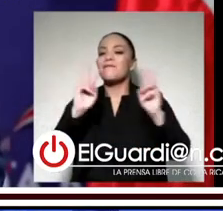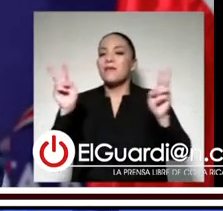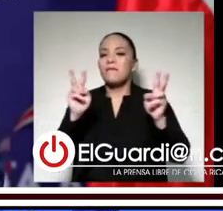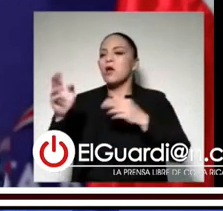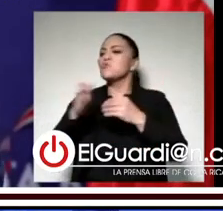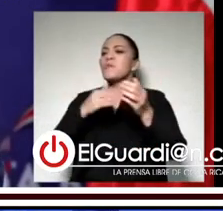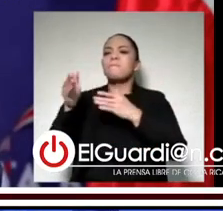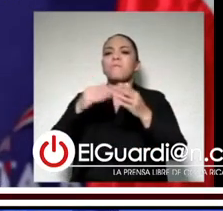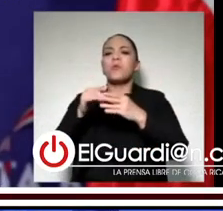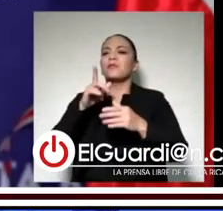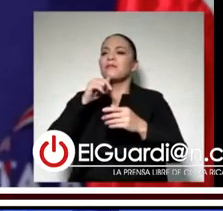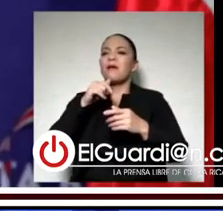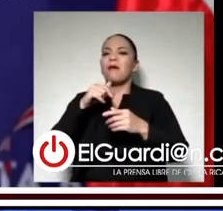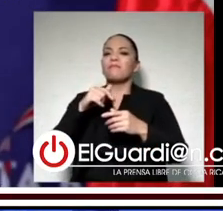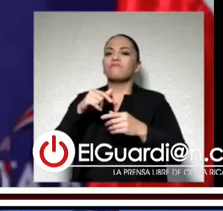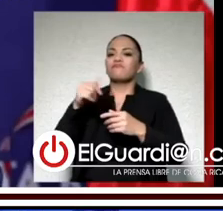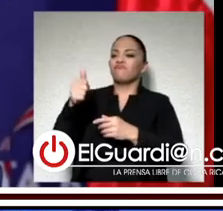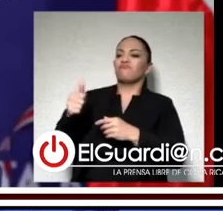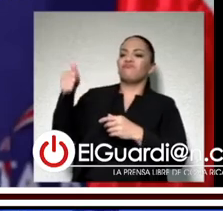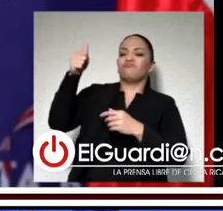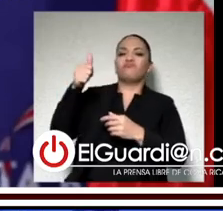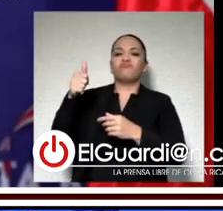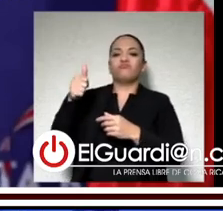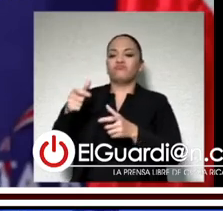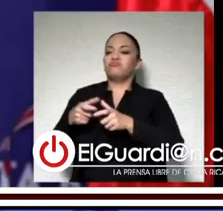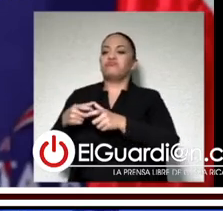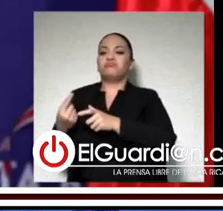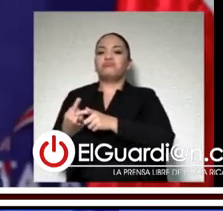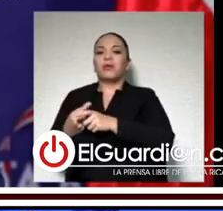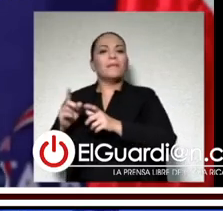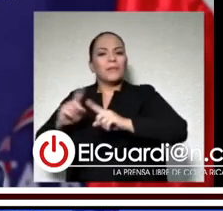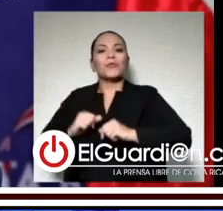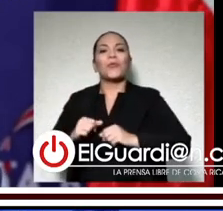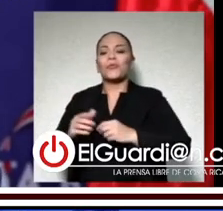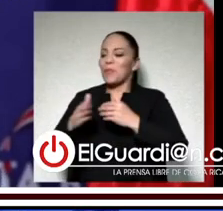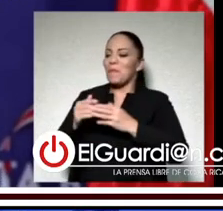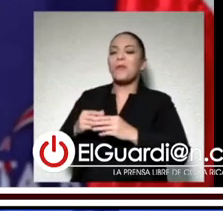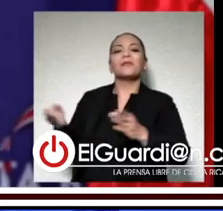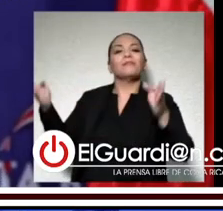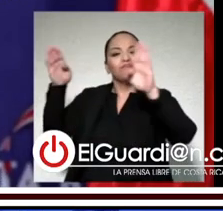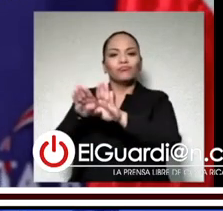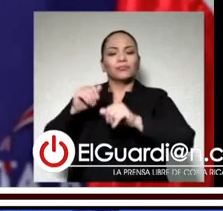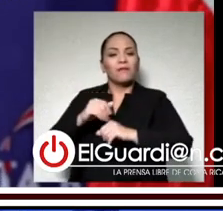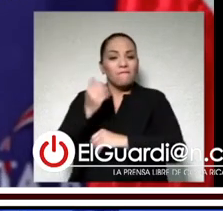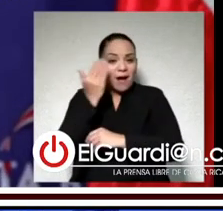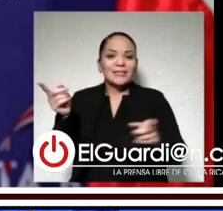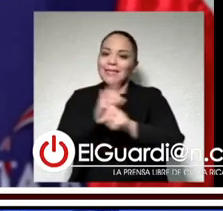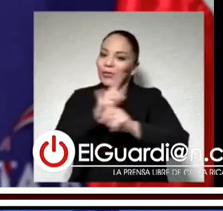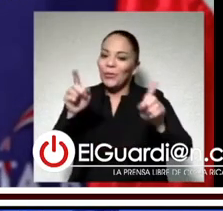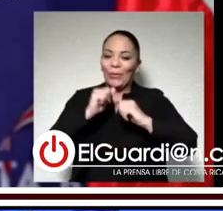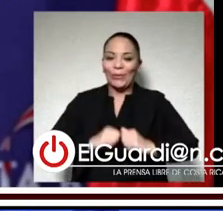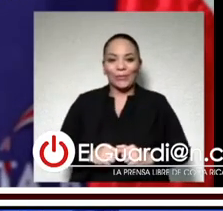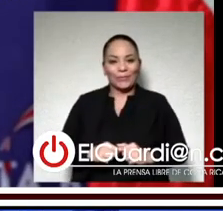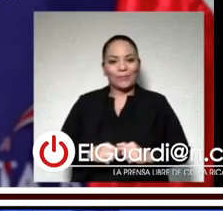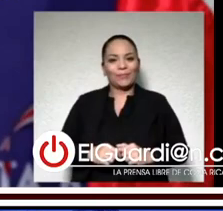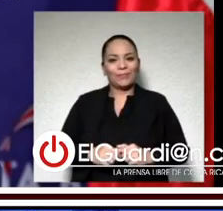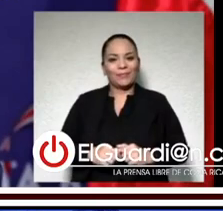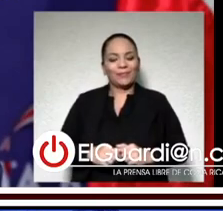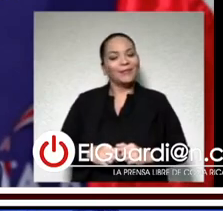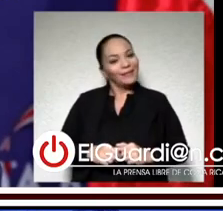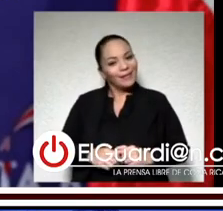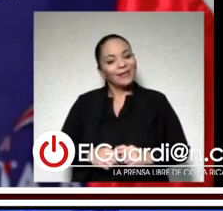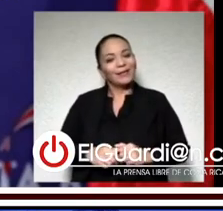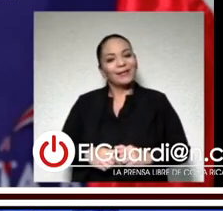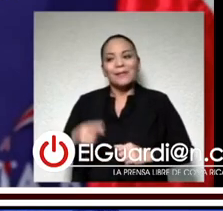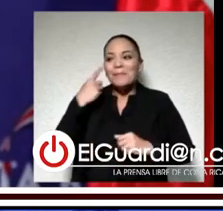le aplica lo mismo. ¿Usted cree que eso es fácil? No, y no está pagando. Que alineó